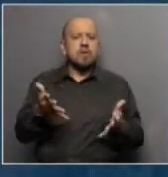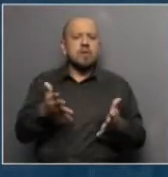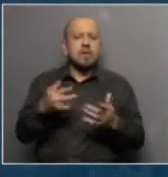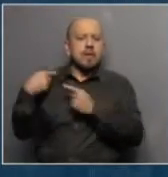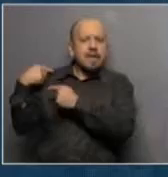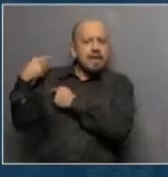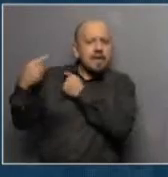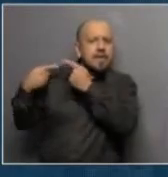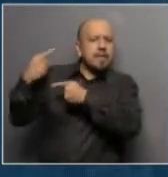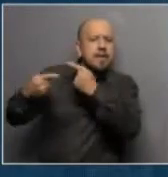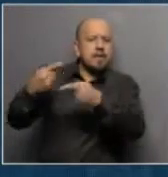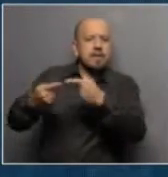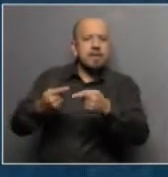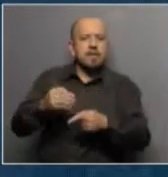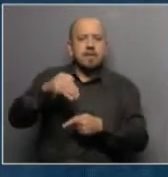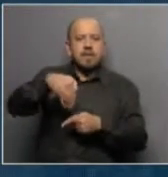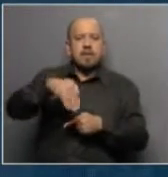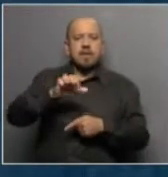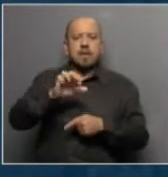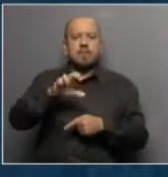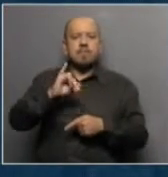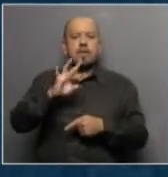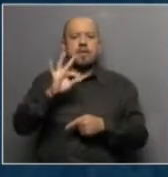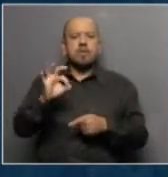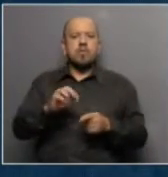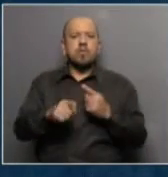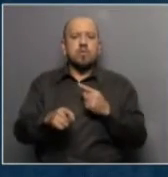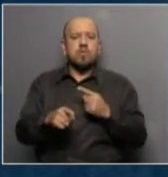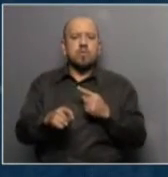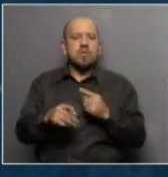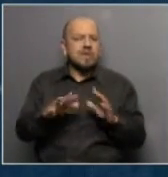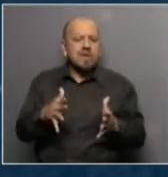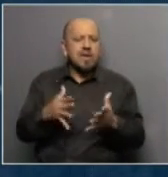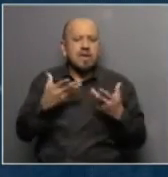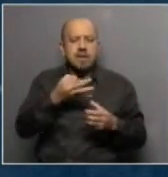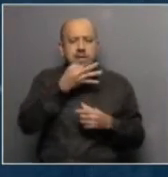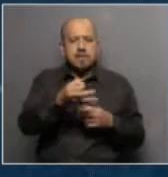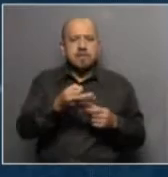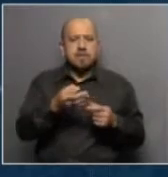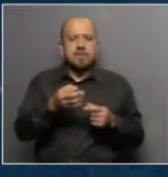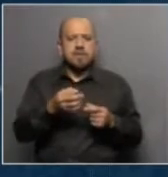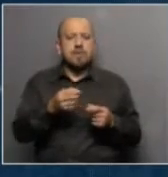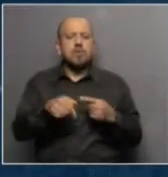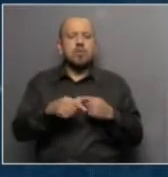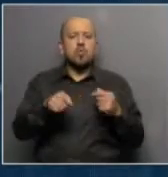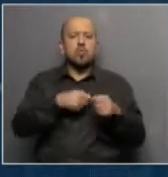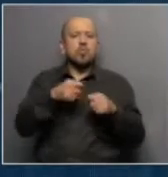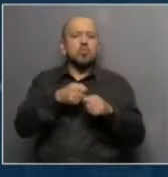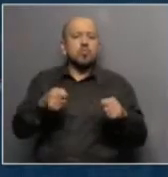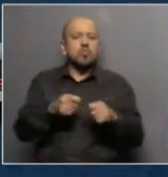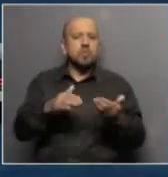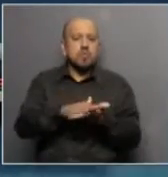heredar? ¿Qué mérito es heredar? Lo hablamos esta semana. Lo hablamos esta semana y llegamos a la conclusión que ninguno,